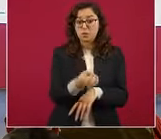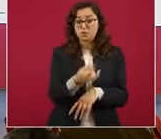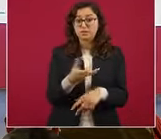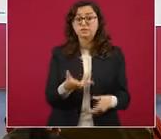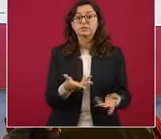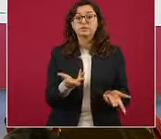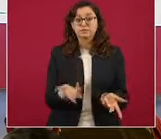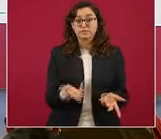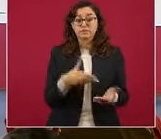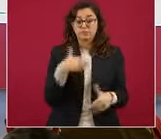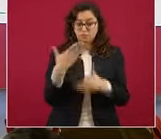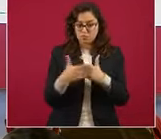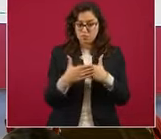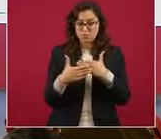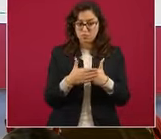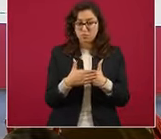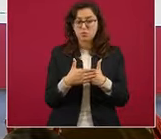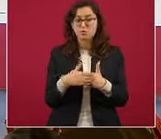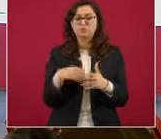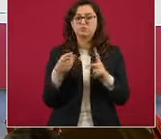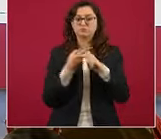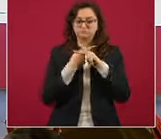se va a emprender un programa